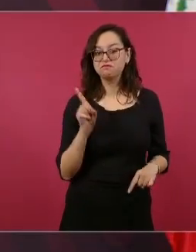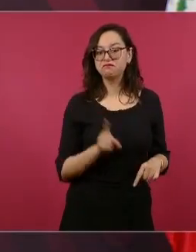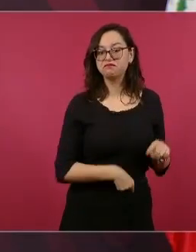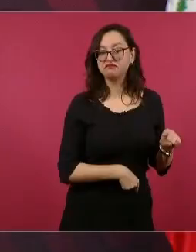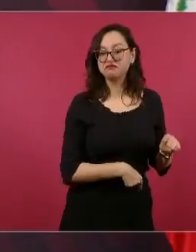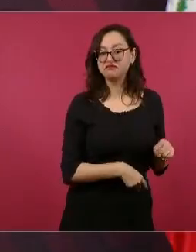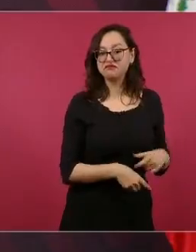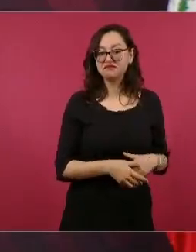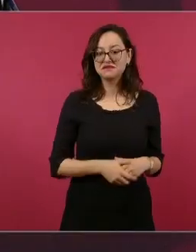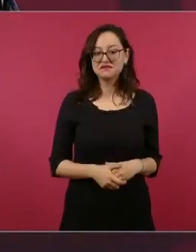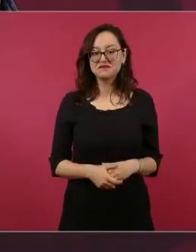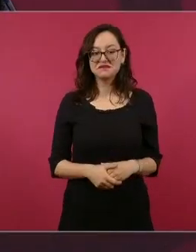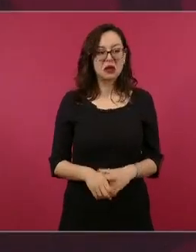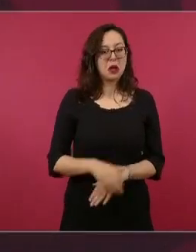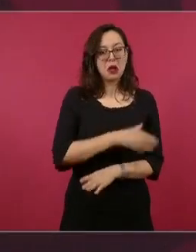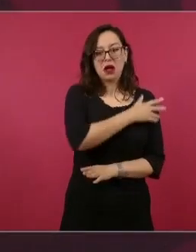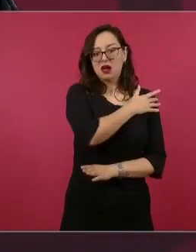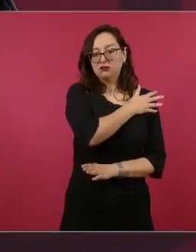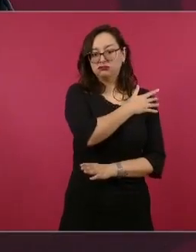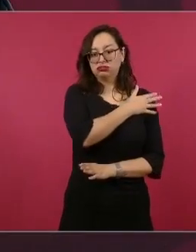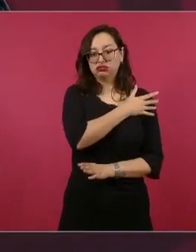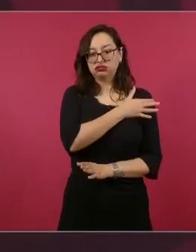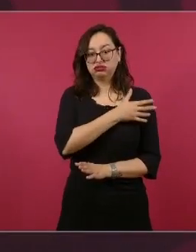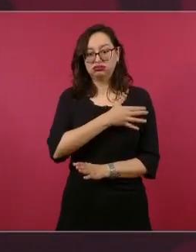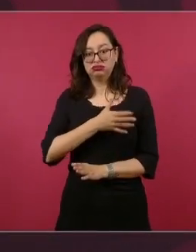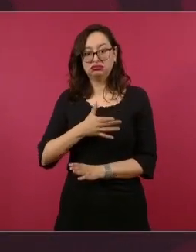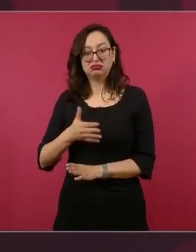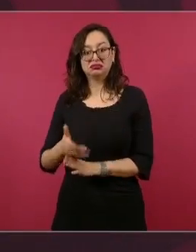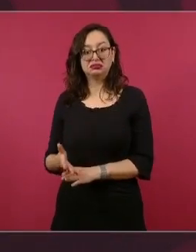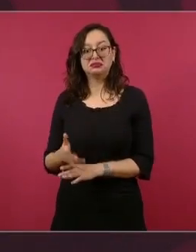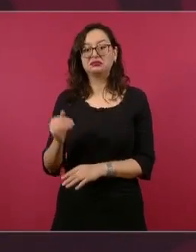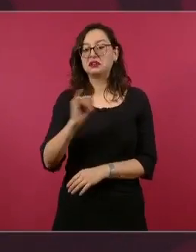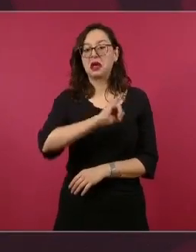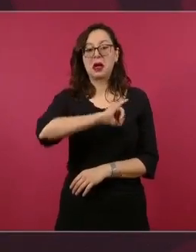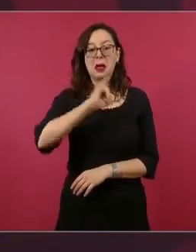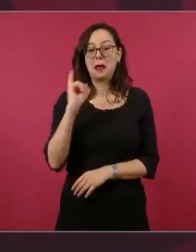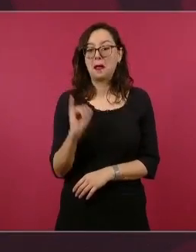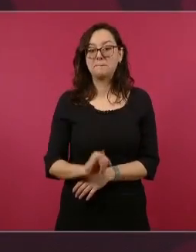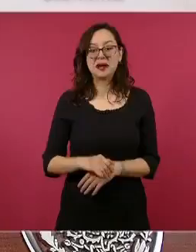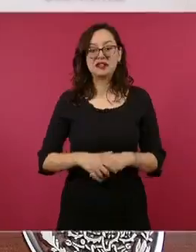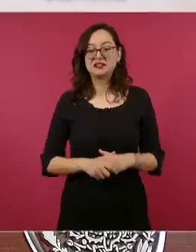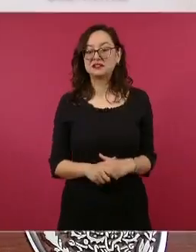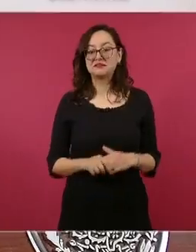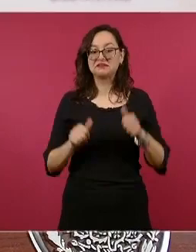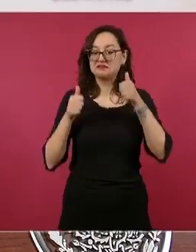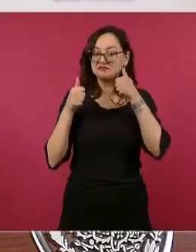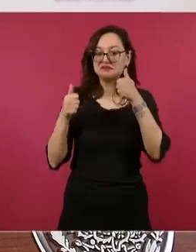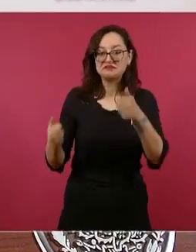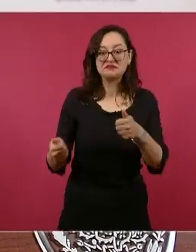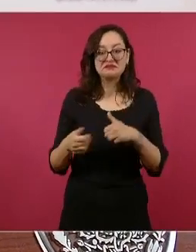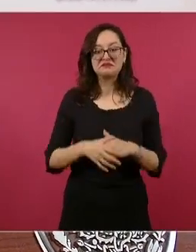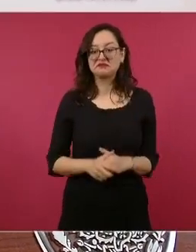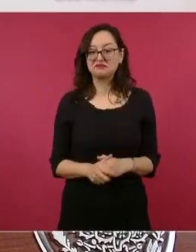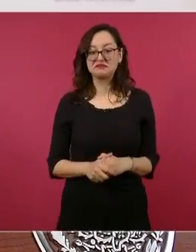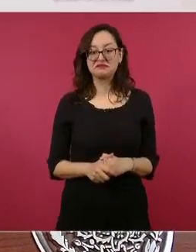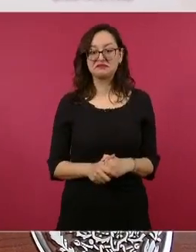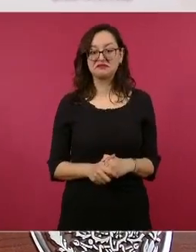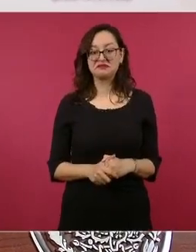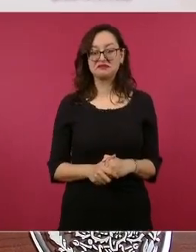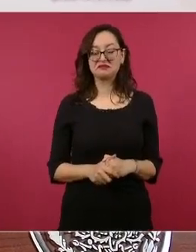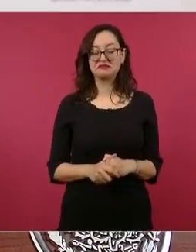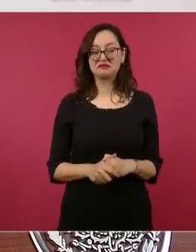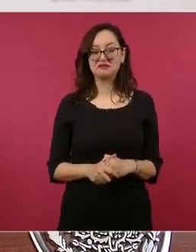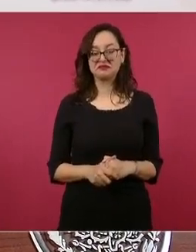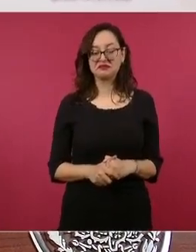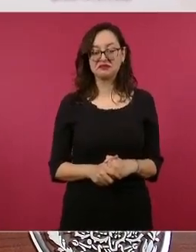y nunca nunca lo hicieron y está en la Constitución la Constitución no está